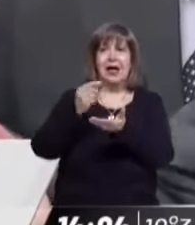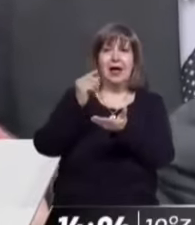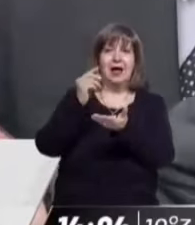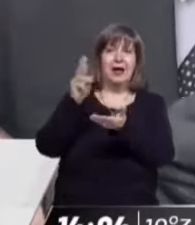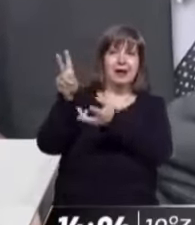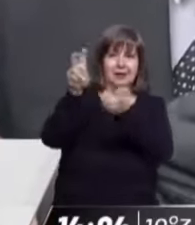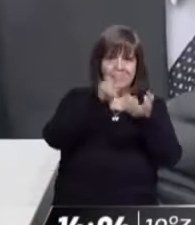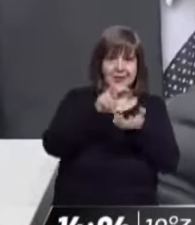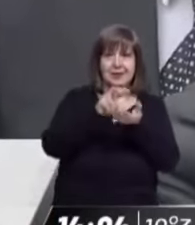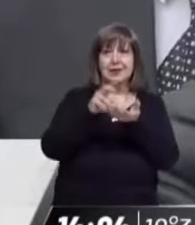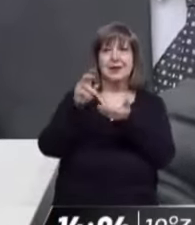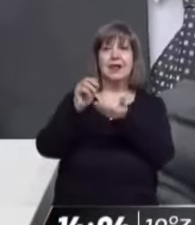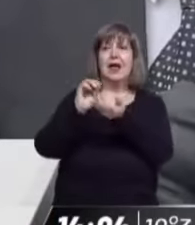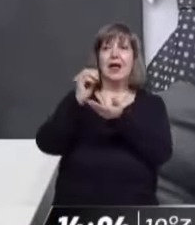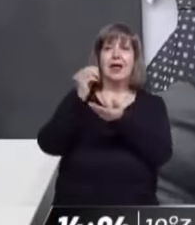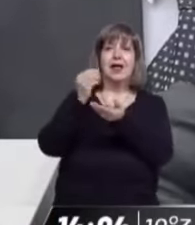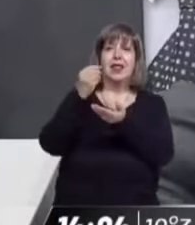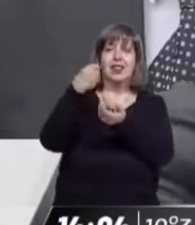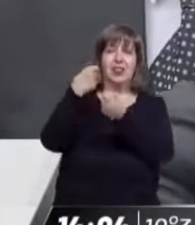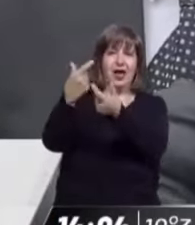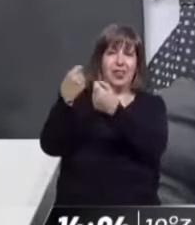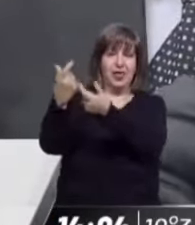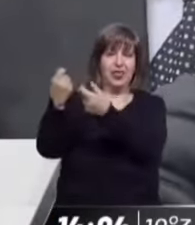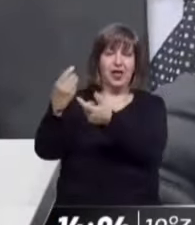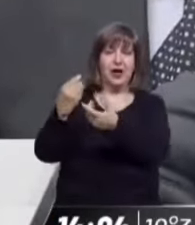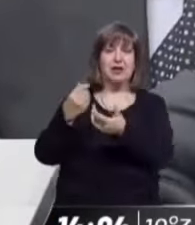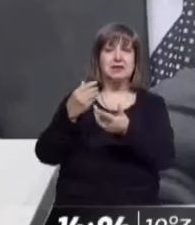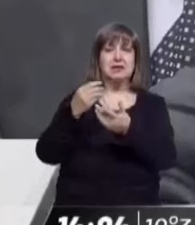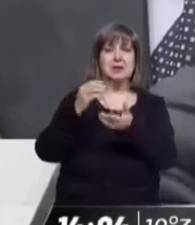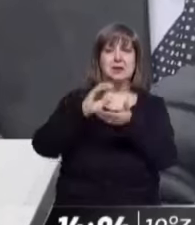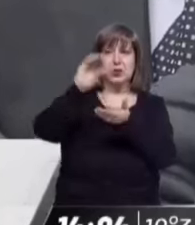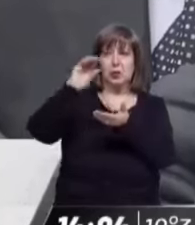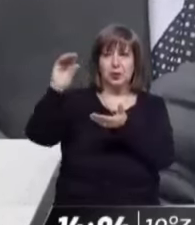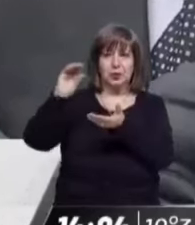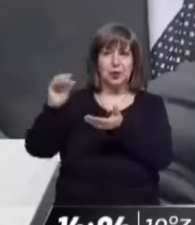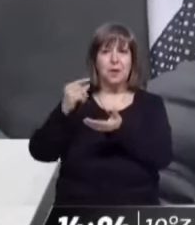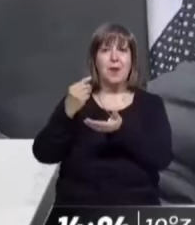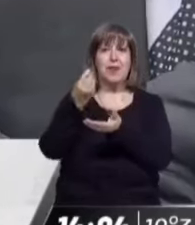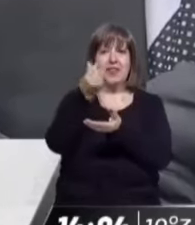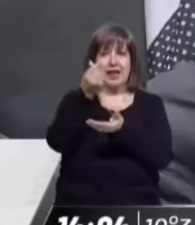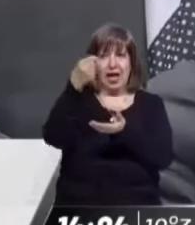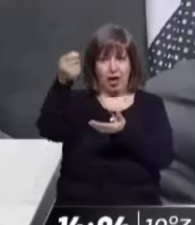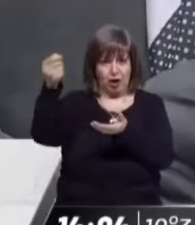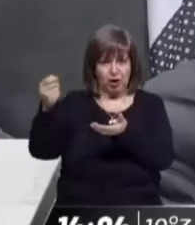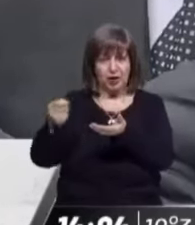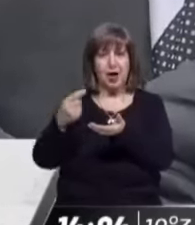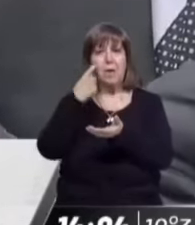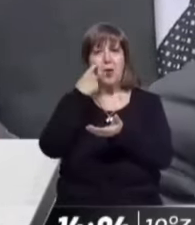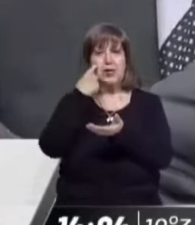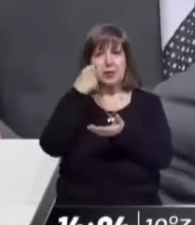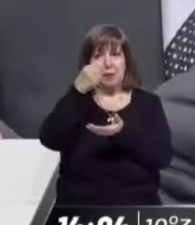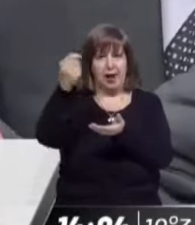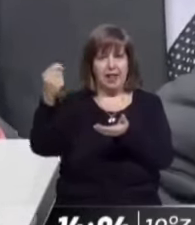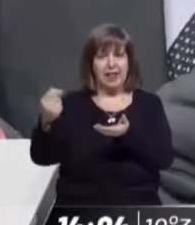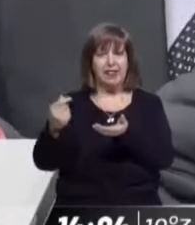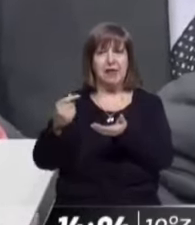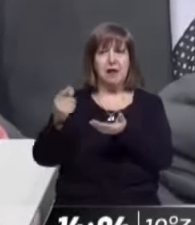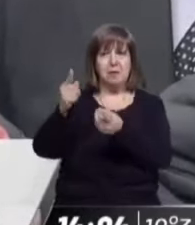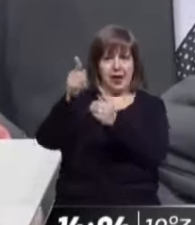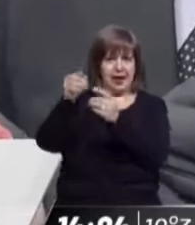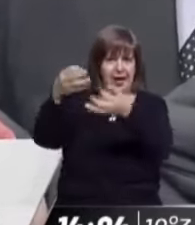municipio hoy recoge la basura, el alumbrado público, los temas de salubridad urbana,